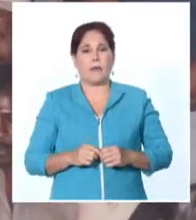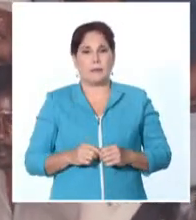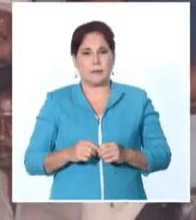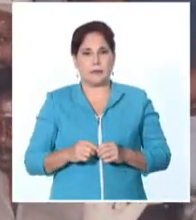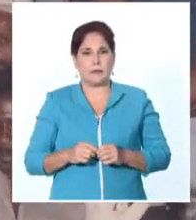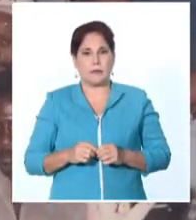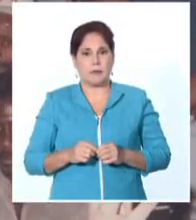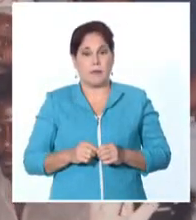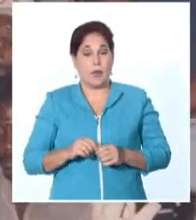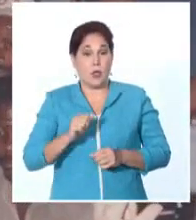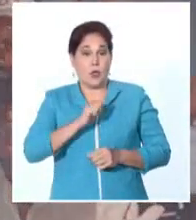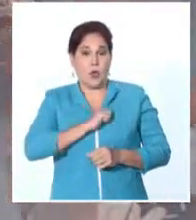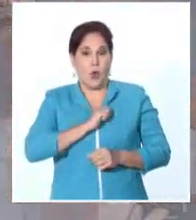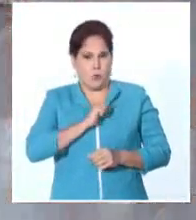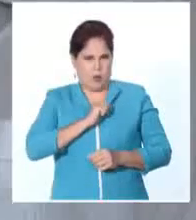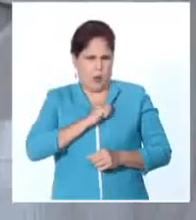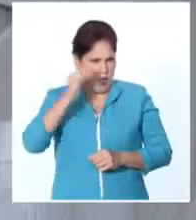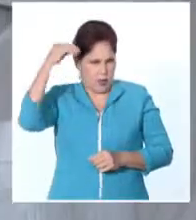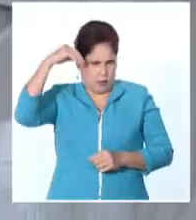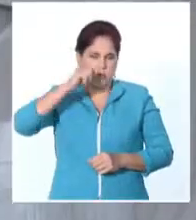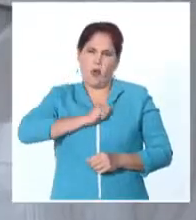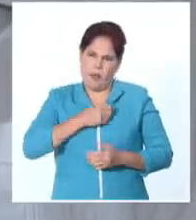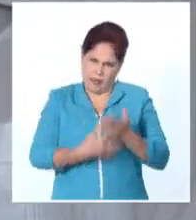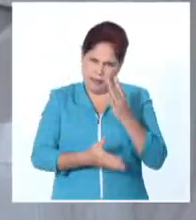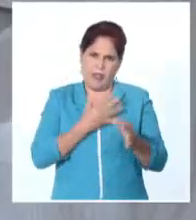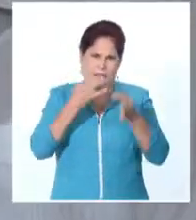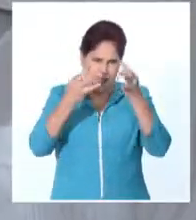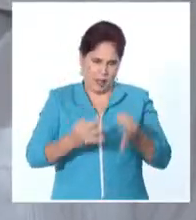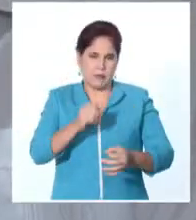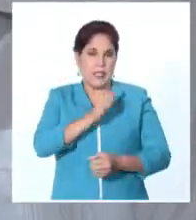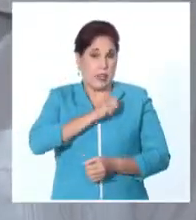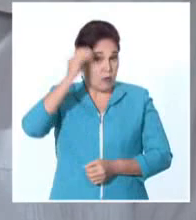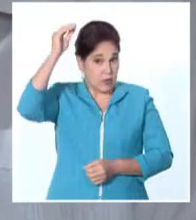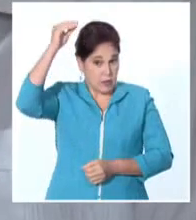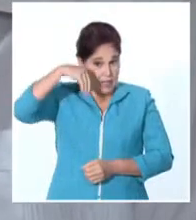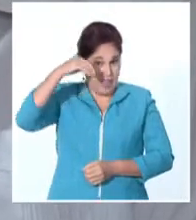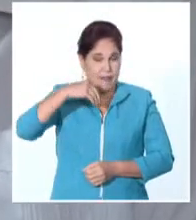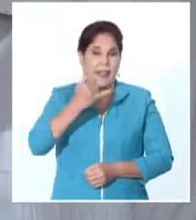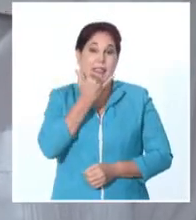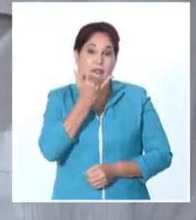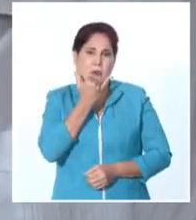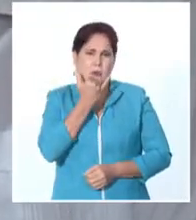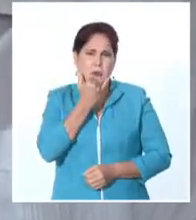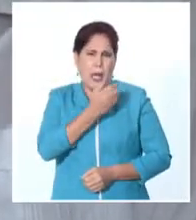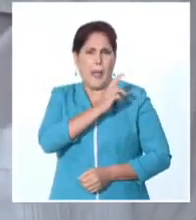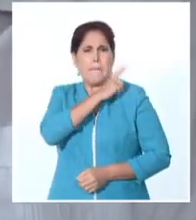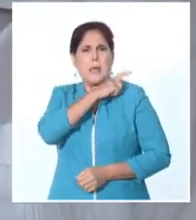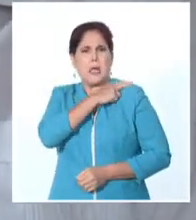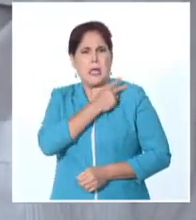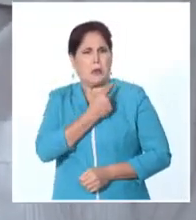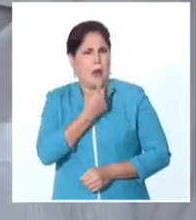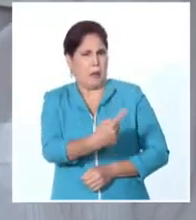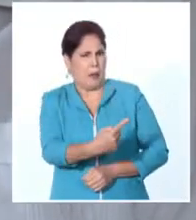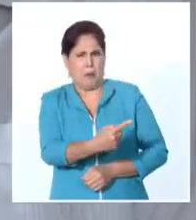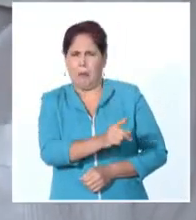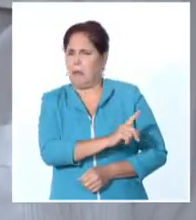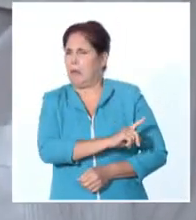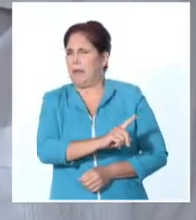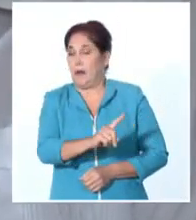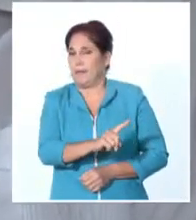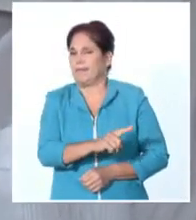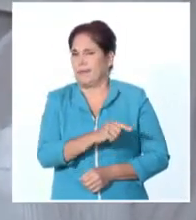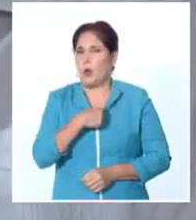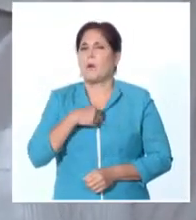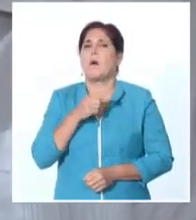cuando yo quiero saber, esto es casi textualmente, de eficiencia no le pregunto a los ministros. Cuando yo quiero